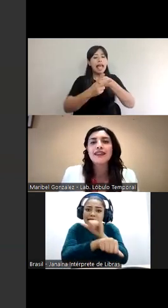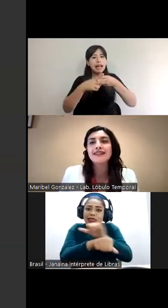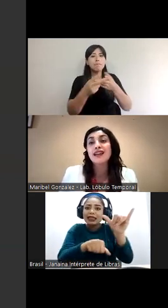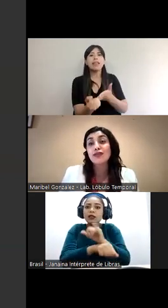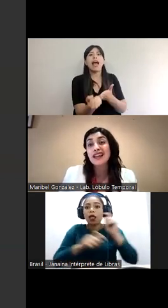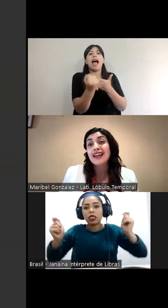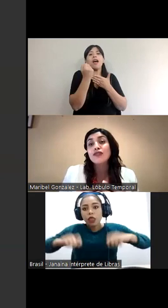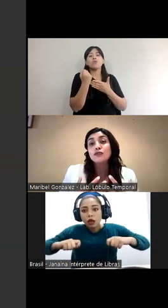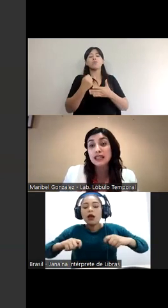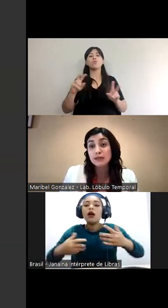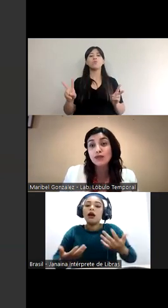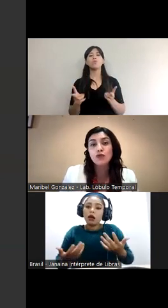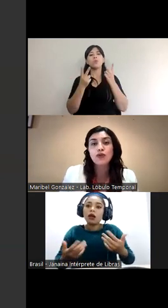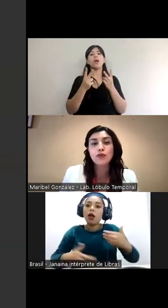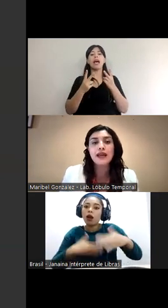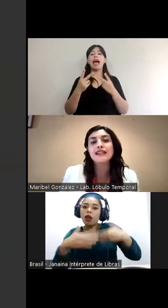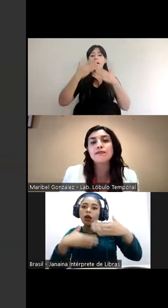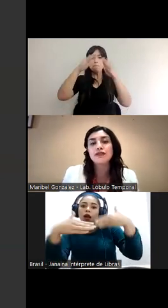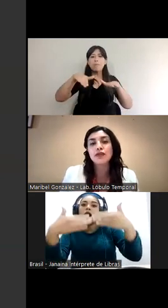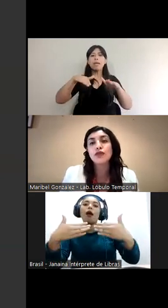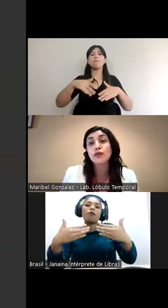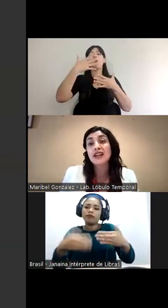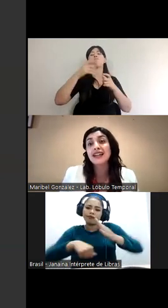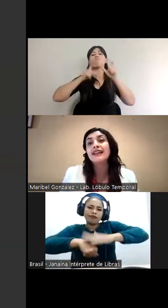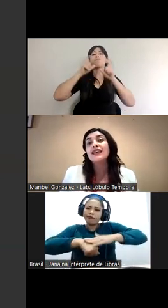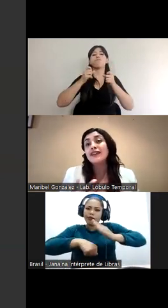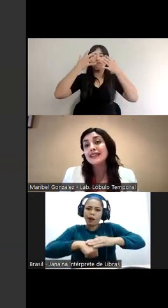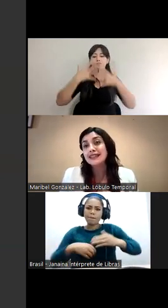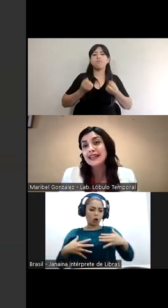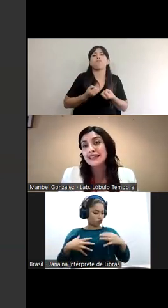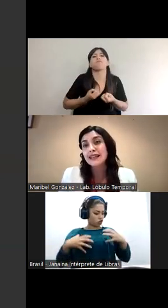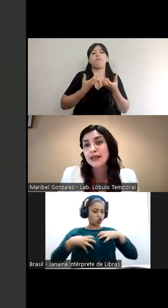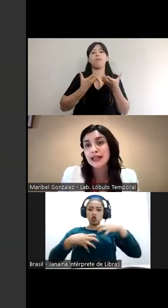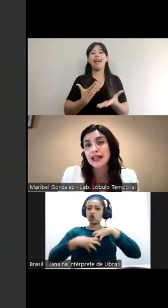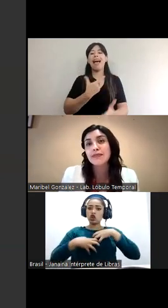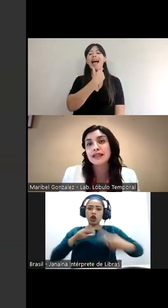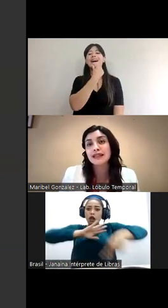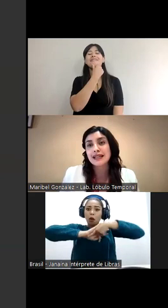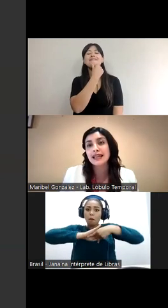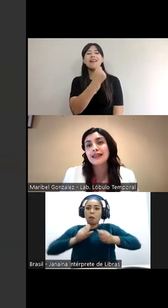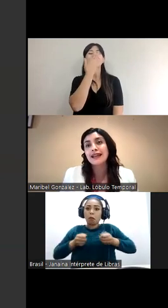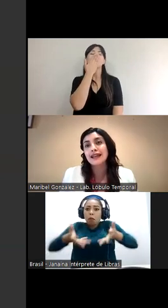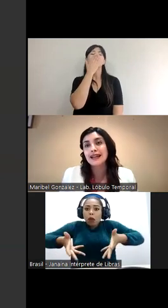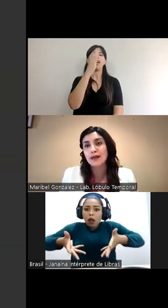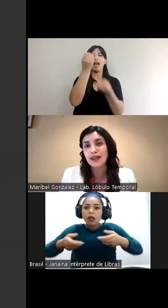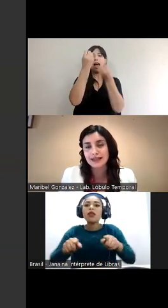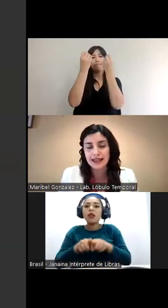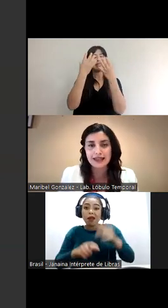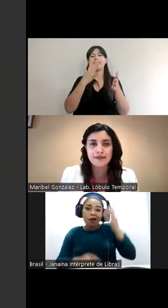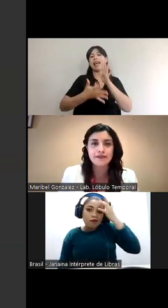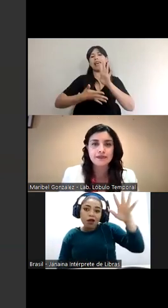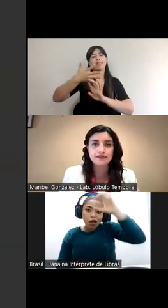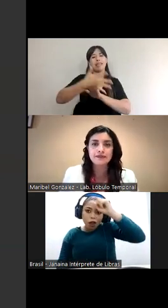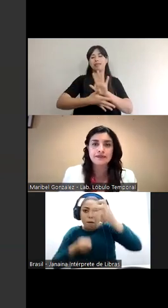poder desarrollar ellos mismos su propia expresión corporal y facilitar así también el aprendizaje de la lengua de